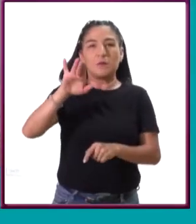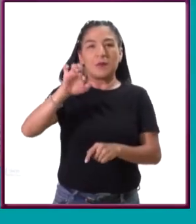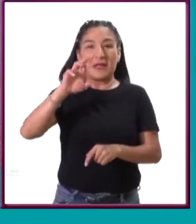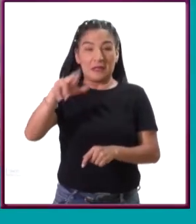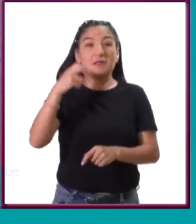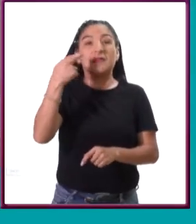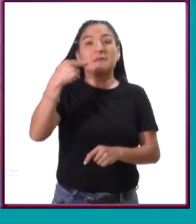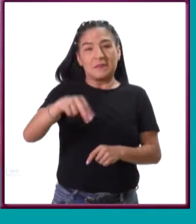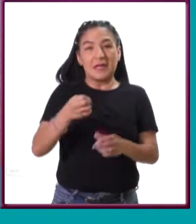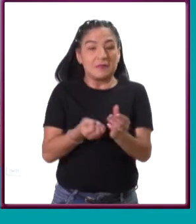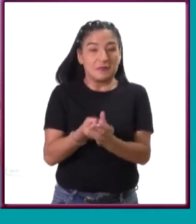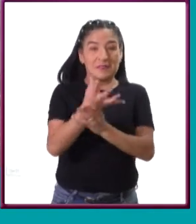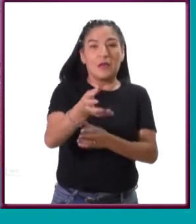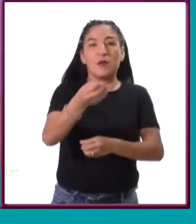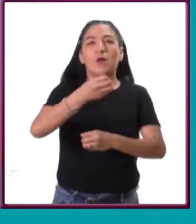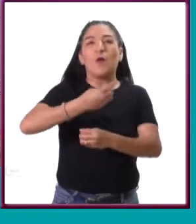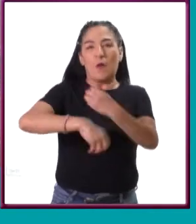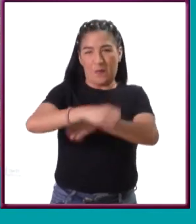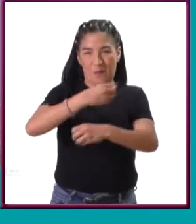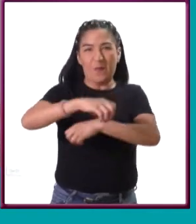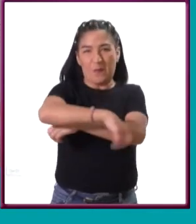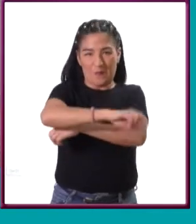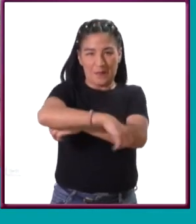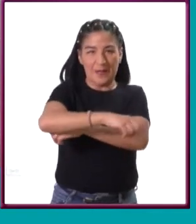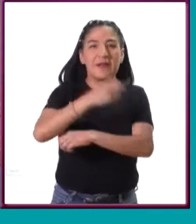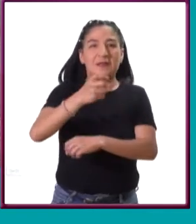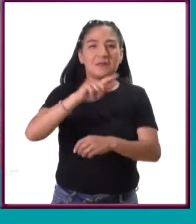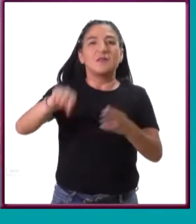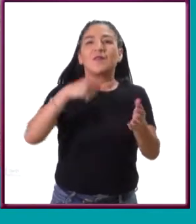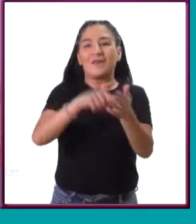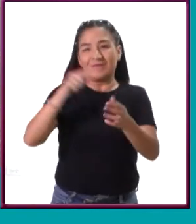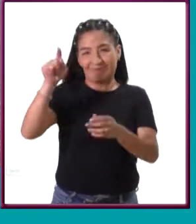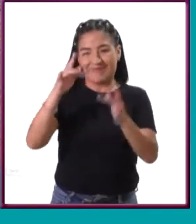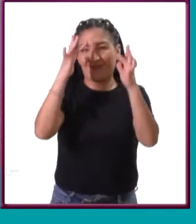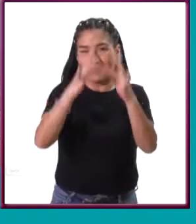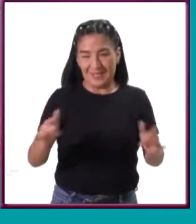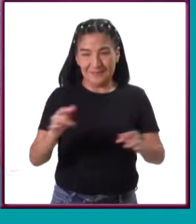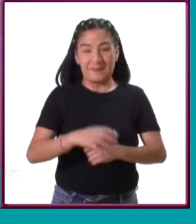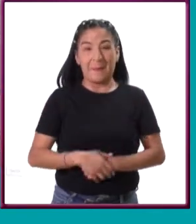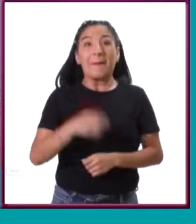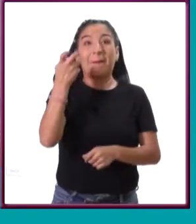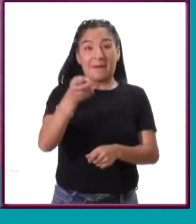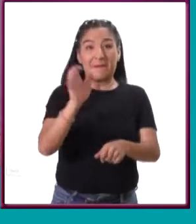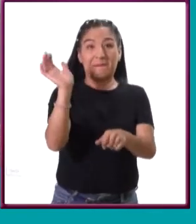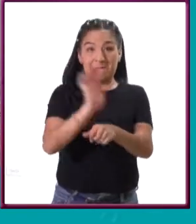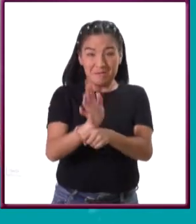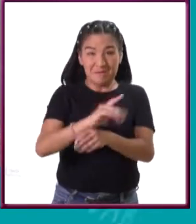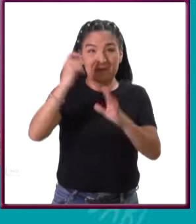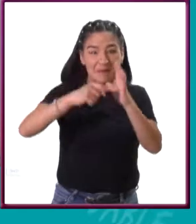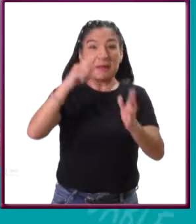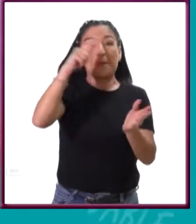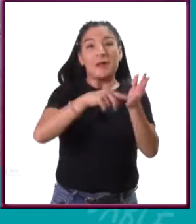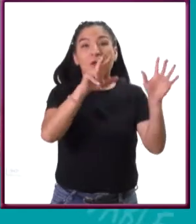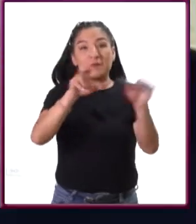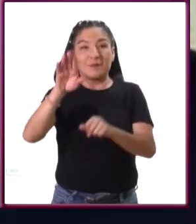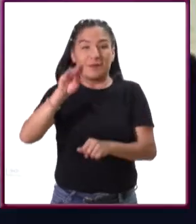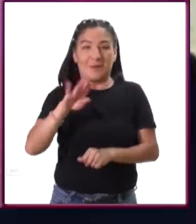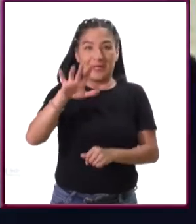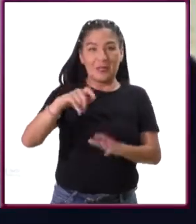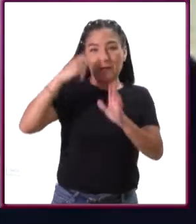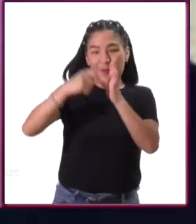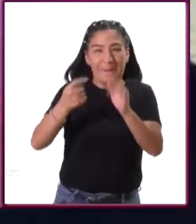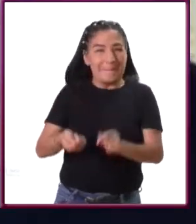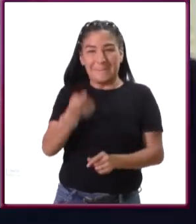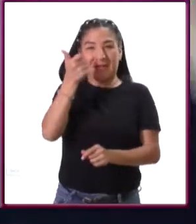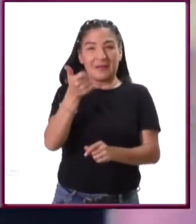la fábrica Lumière en Lyon-Montplaisir, en Francia, obviamente, ¿no? Esta película se rodó en 1895, pero también